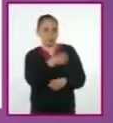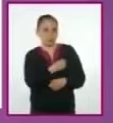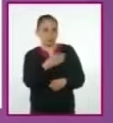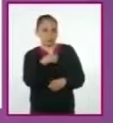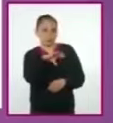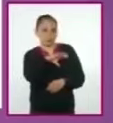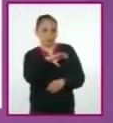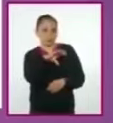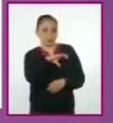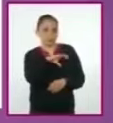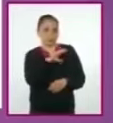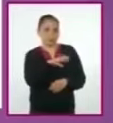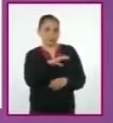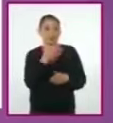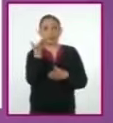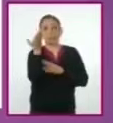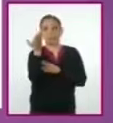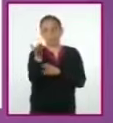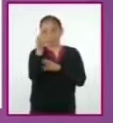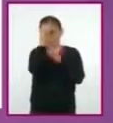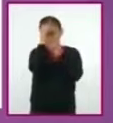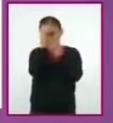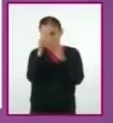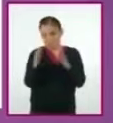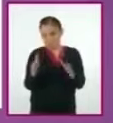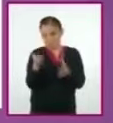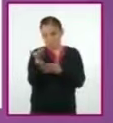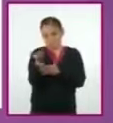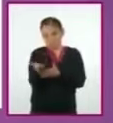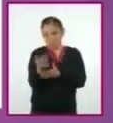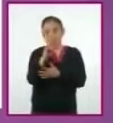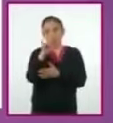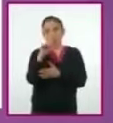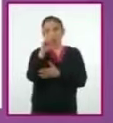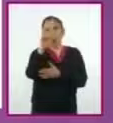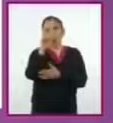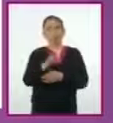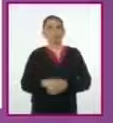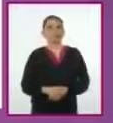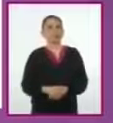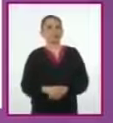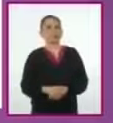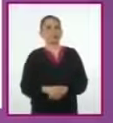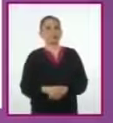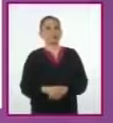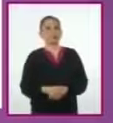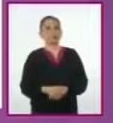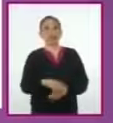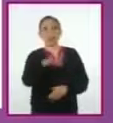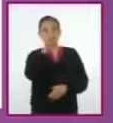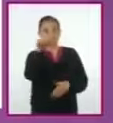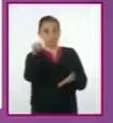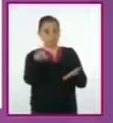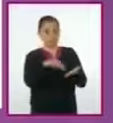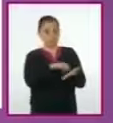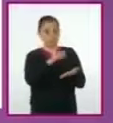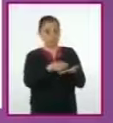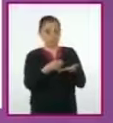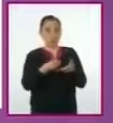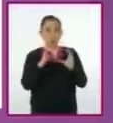la quiere y le pide la bendición, Juan. Después de firmar,